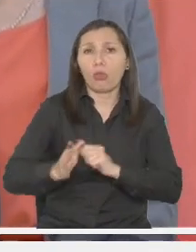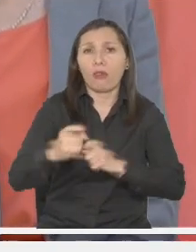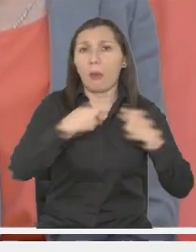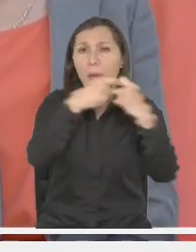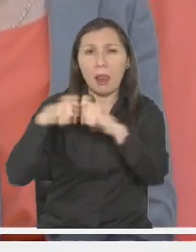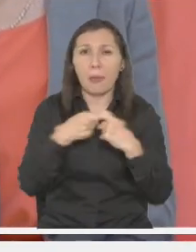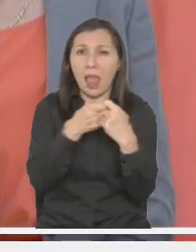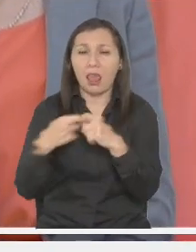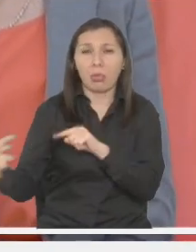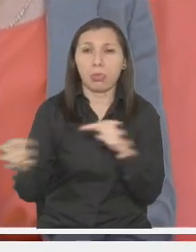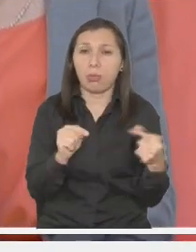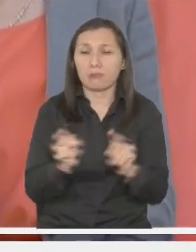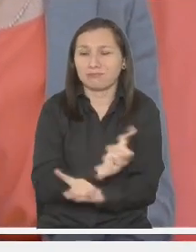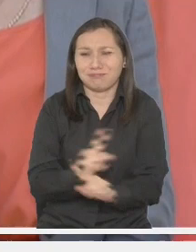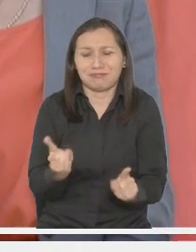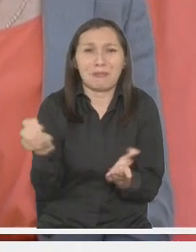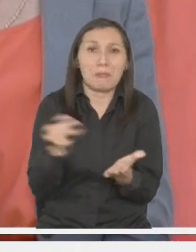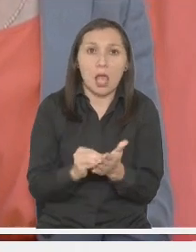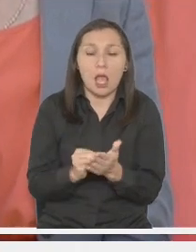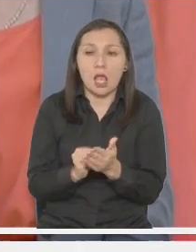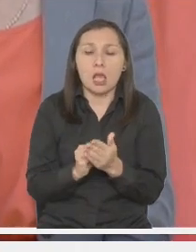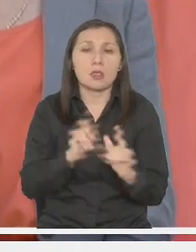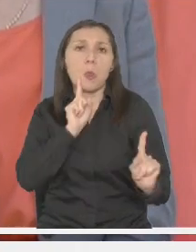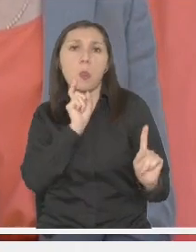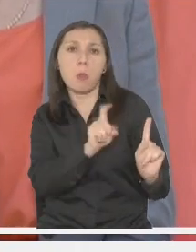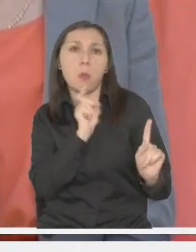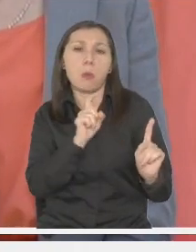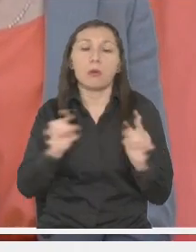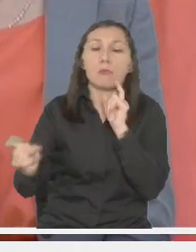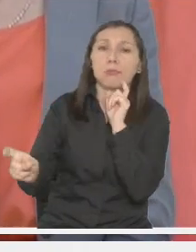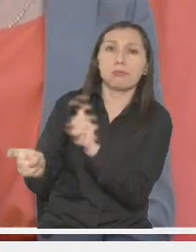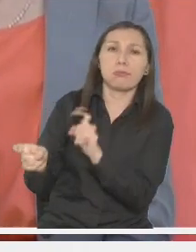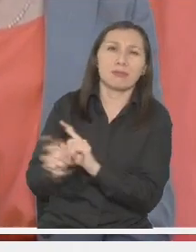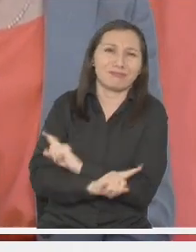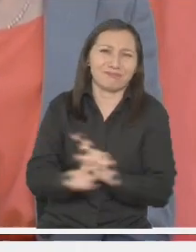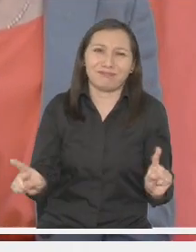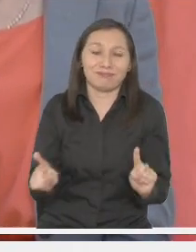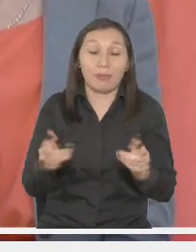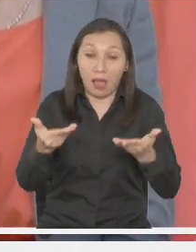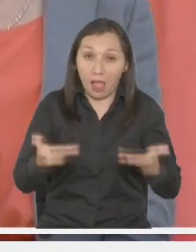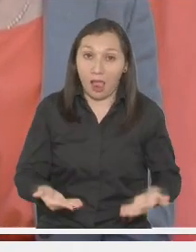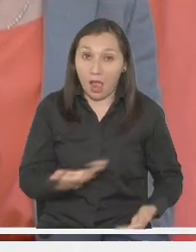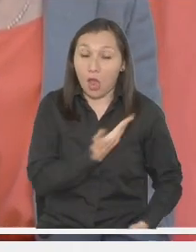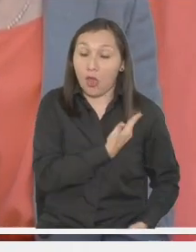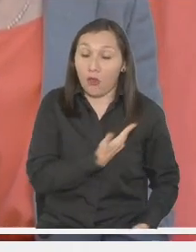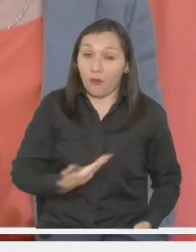peleando, no que sigamos con las interpelaciones cruzadas. Este gobierno